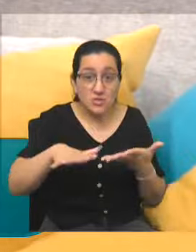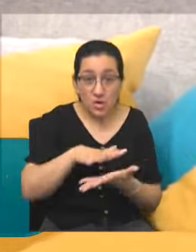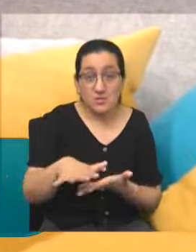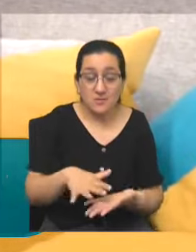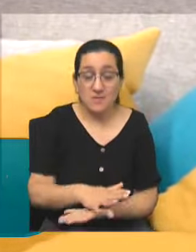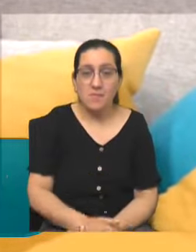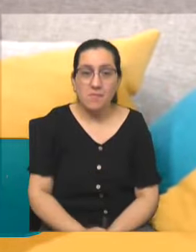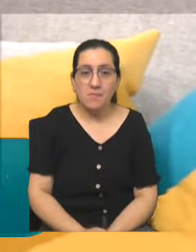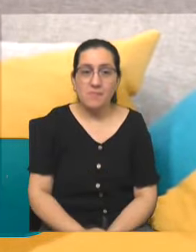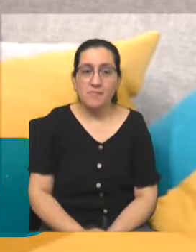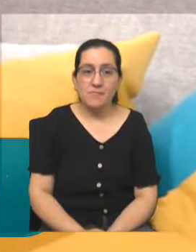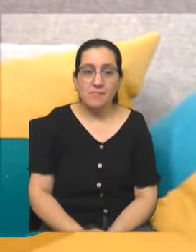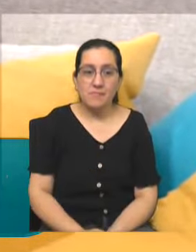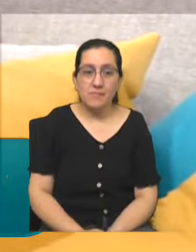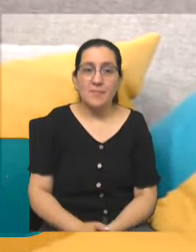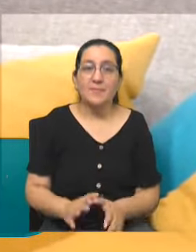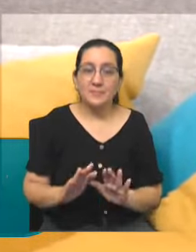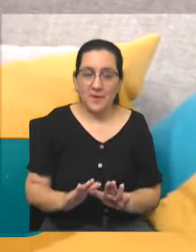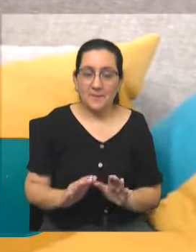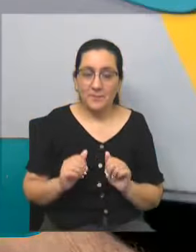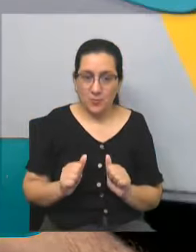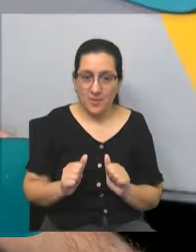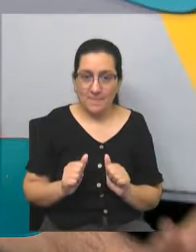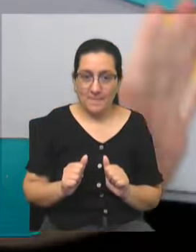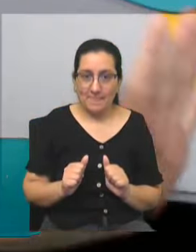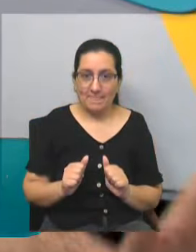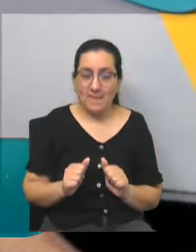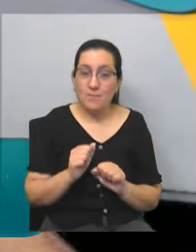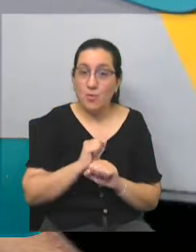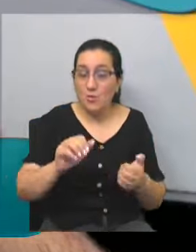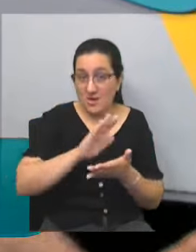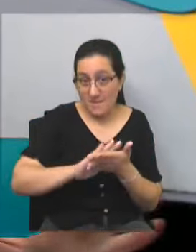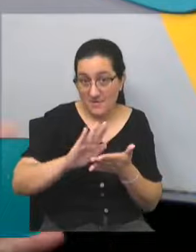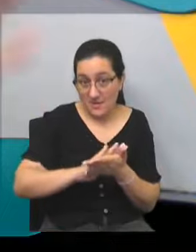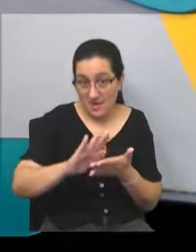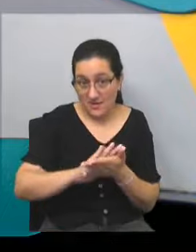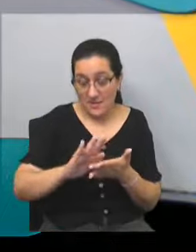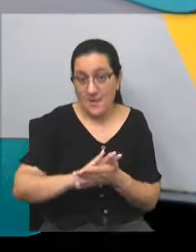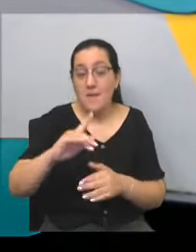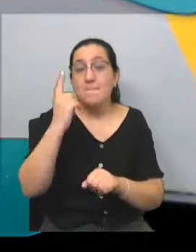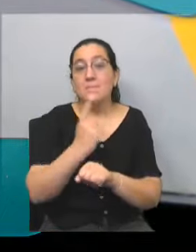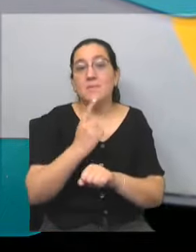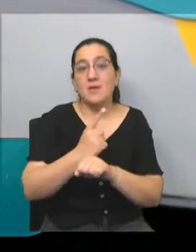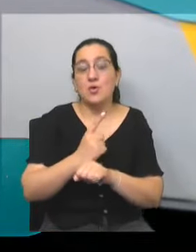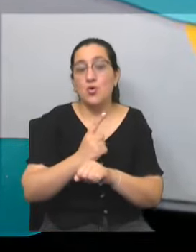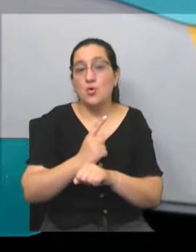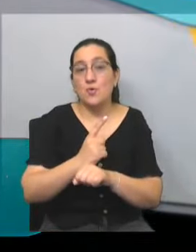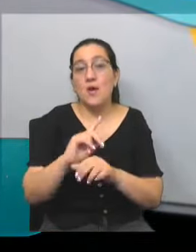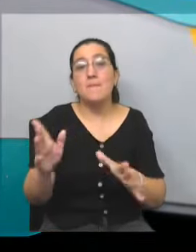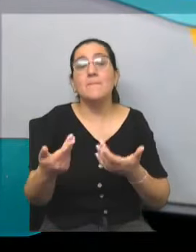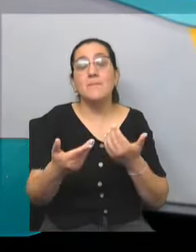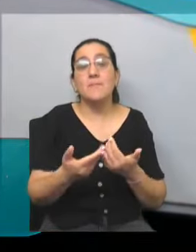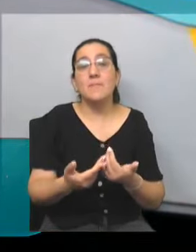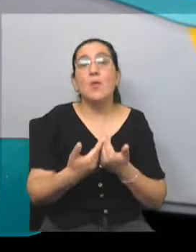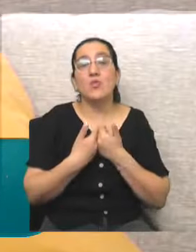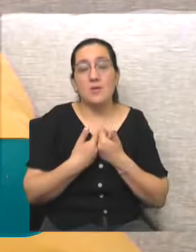eso de la variabilidad. Está. Esperá, porque nos van a sacar del aire. Podemos repasar entonces. Bien. Primer instancia, de cuando estoy en esa posición,